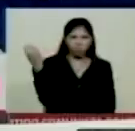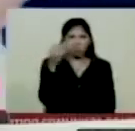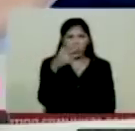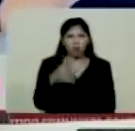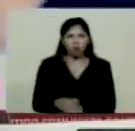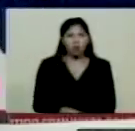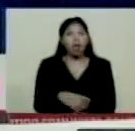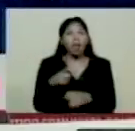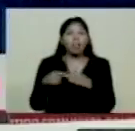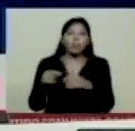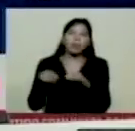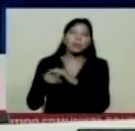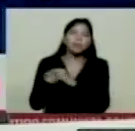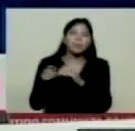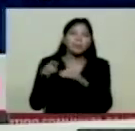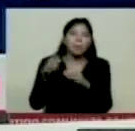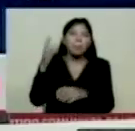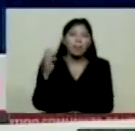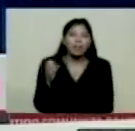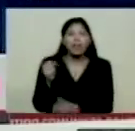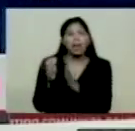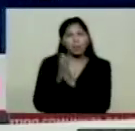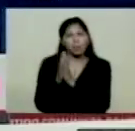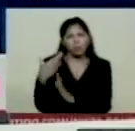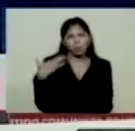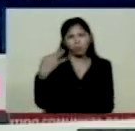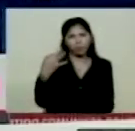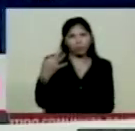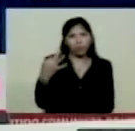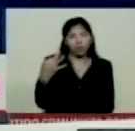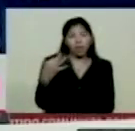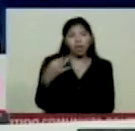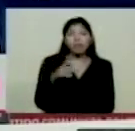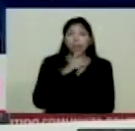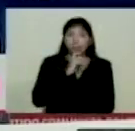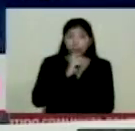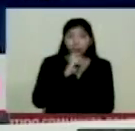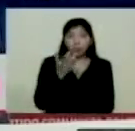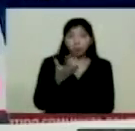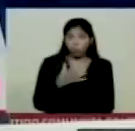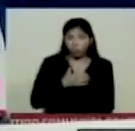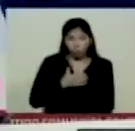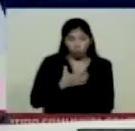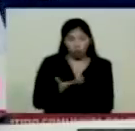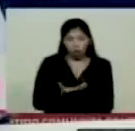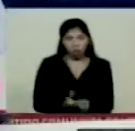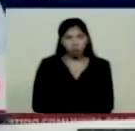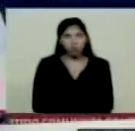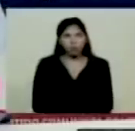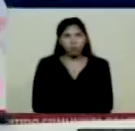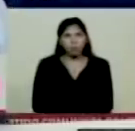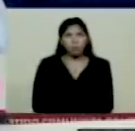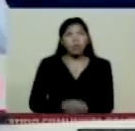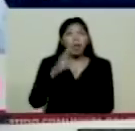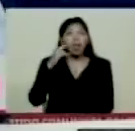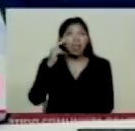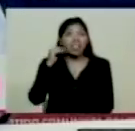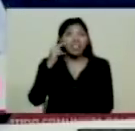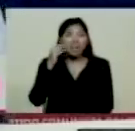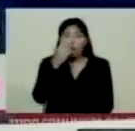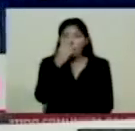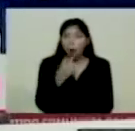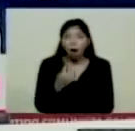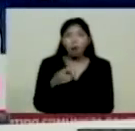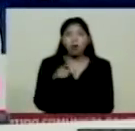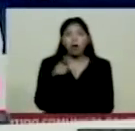voto en Petare. Eso es muy, muy difícil. Porque pasa, ocurre, tiende a ocurrir, que todos los negros, patas en el suelo, hediondos,